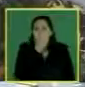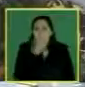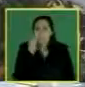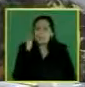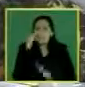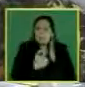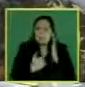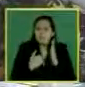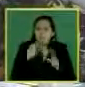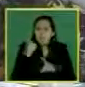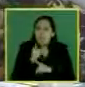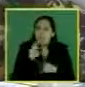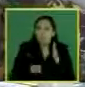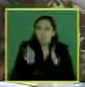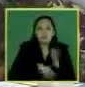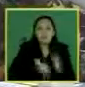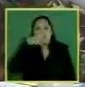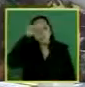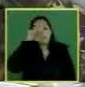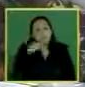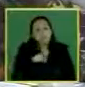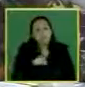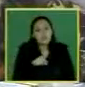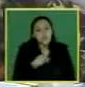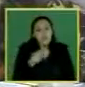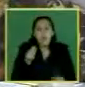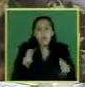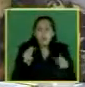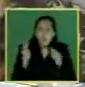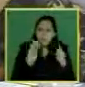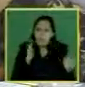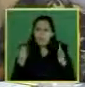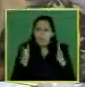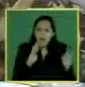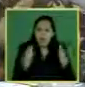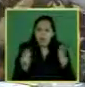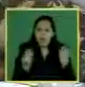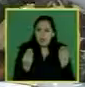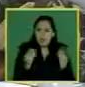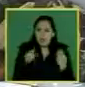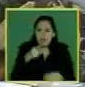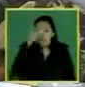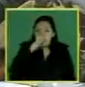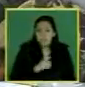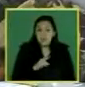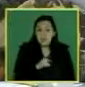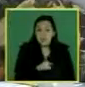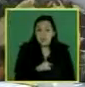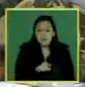que cree que debe anularse y además la pobreza la convierte en una especie de discapacidad,